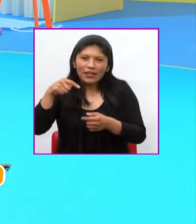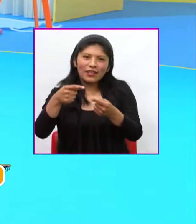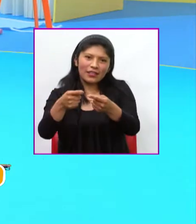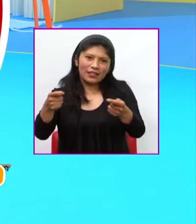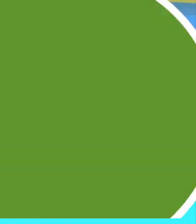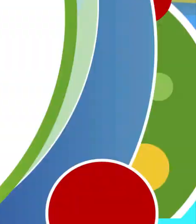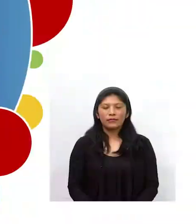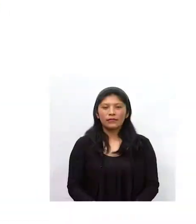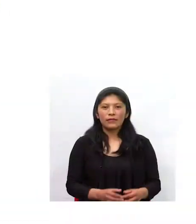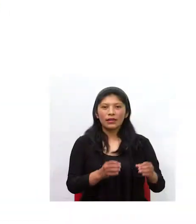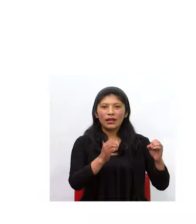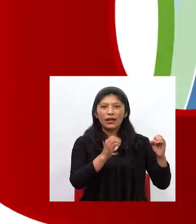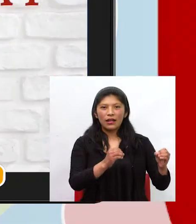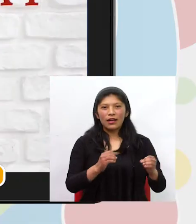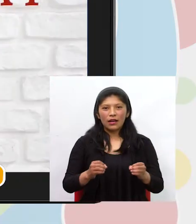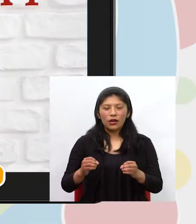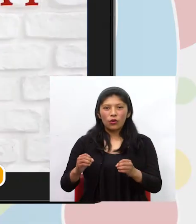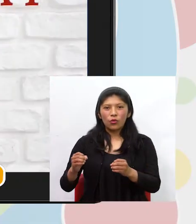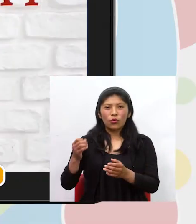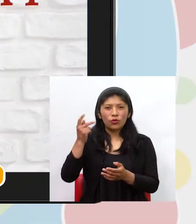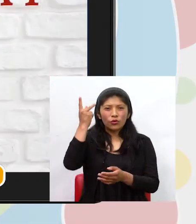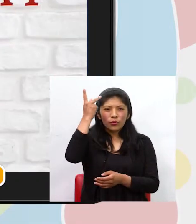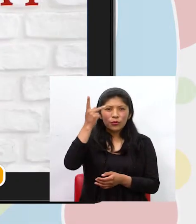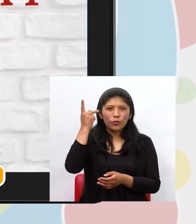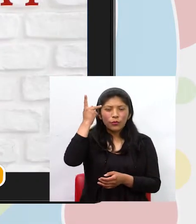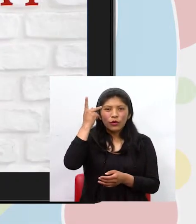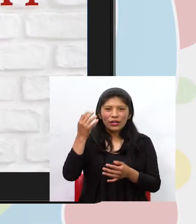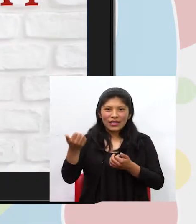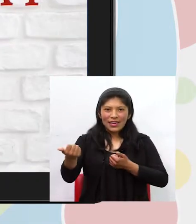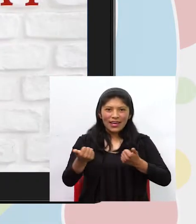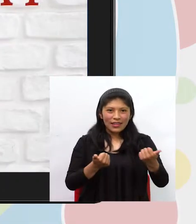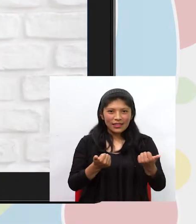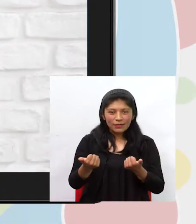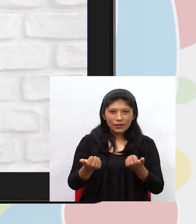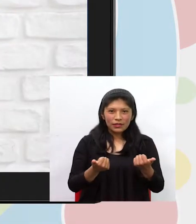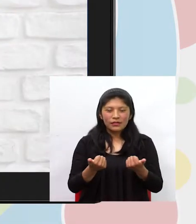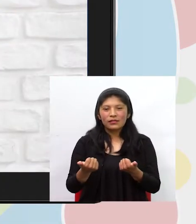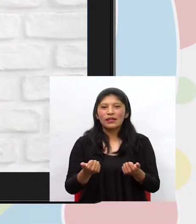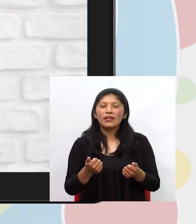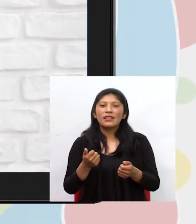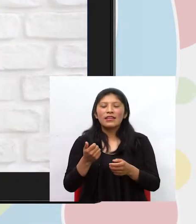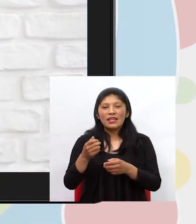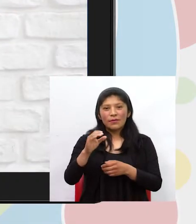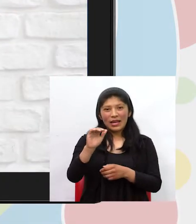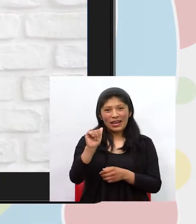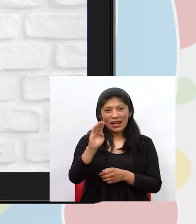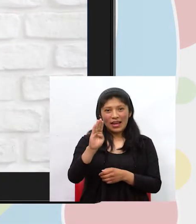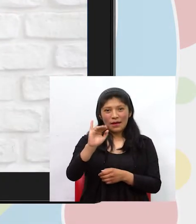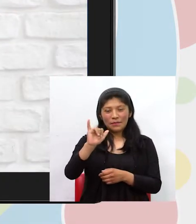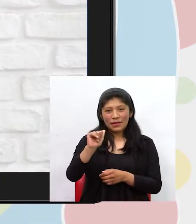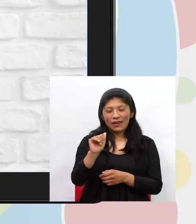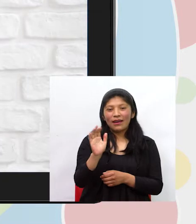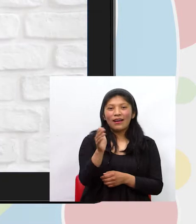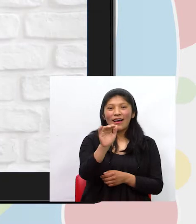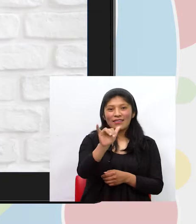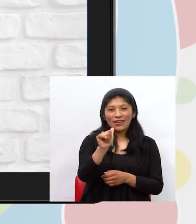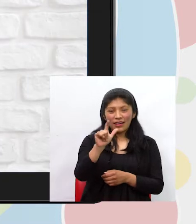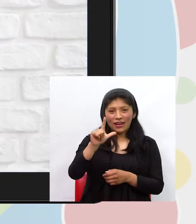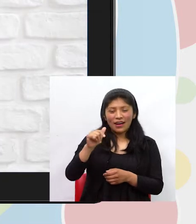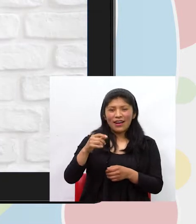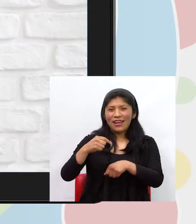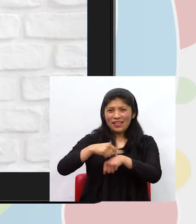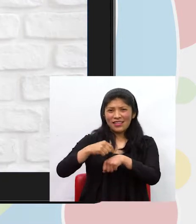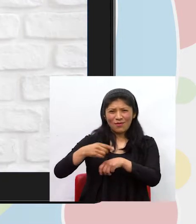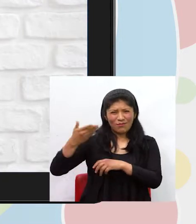territorios. La organización política y administrativa en el Abya Yala durante la época